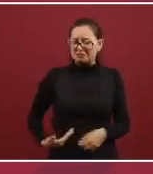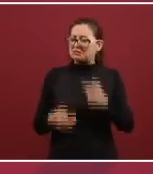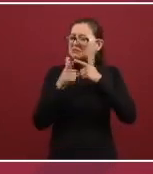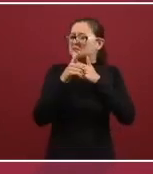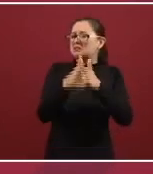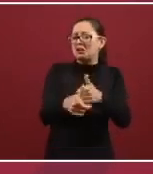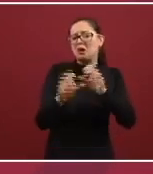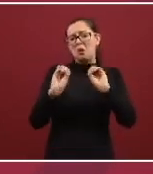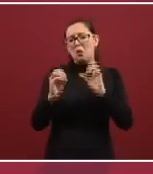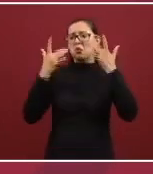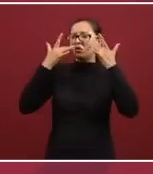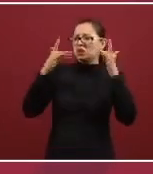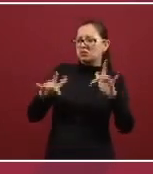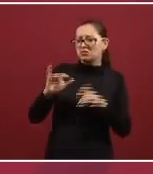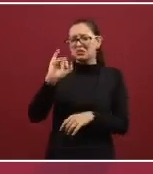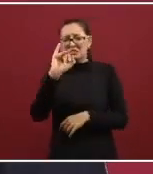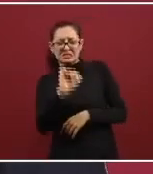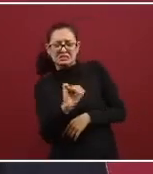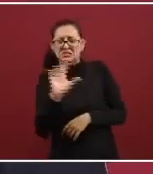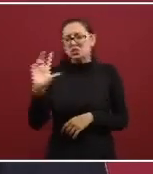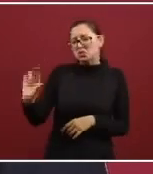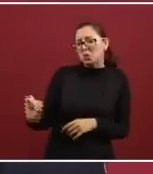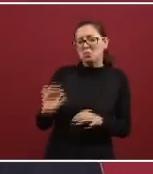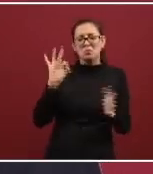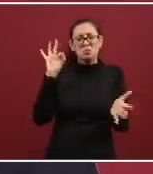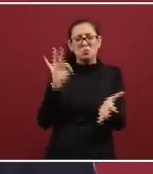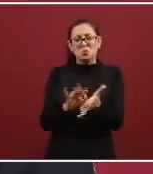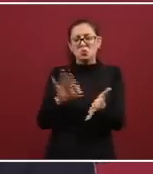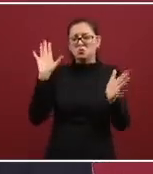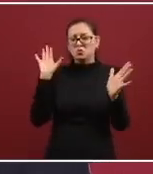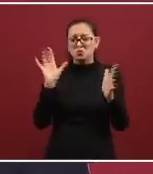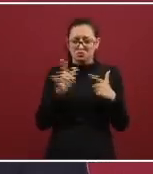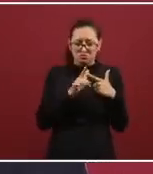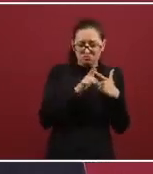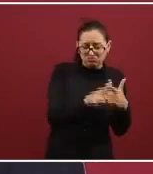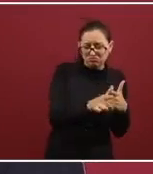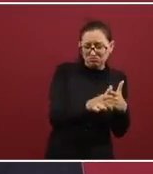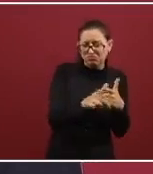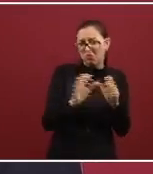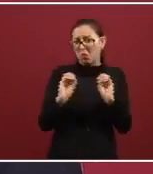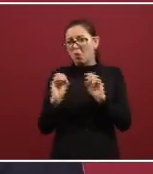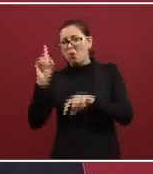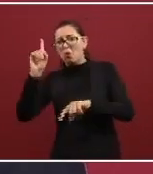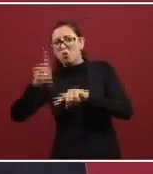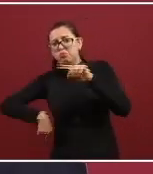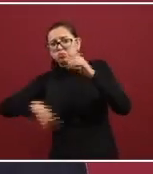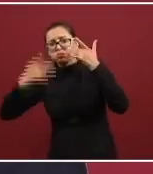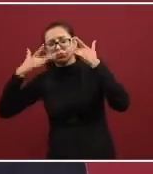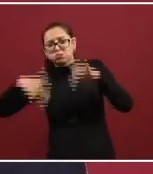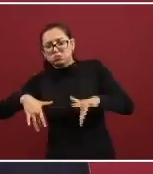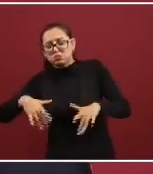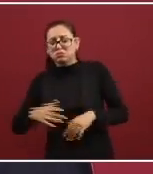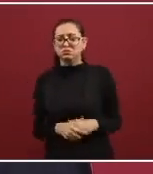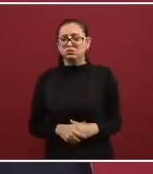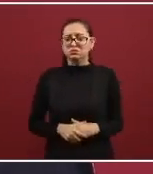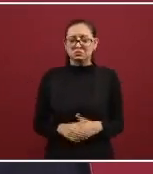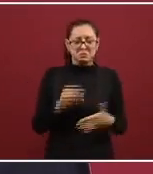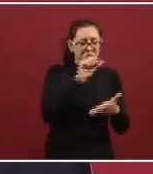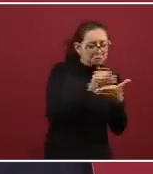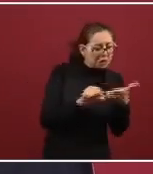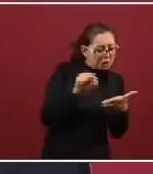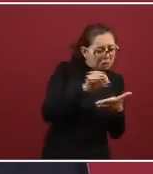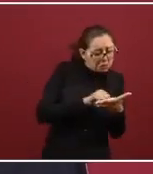renuncie? ¿Sí o no? ¿Que continúe o que renuncie? Y ahí le taches.